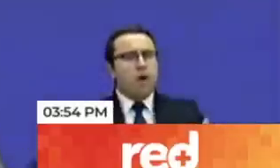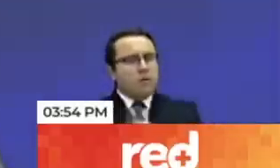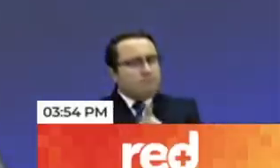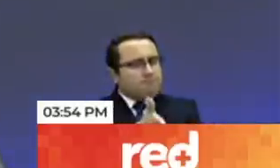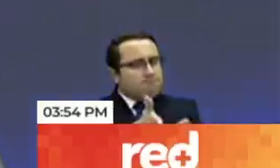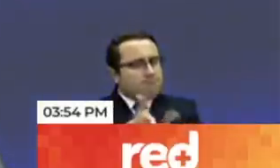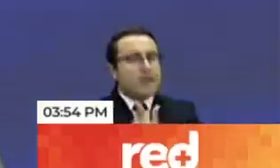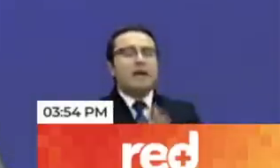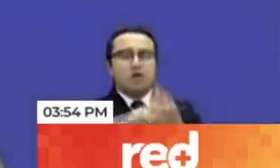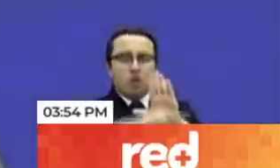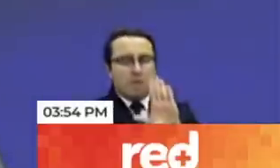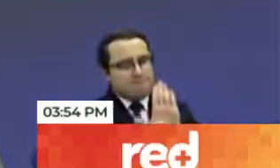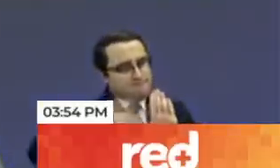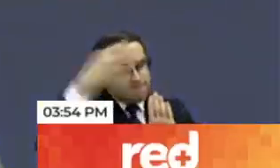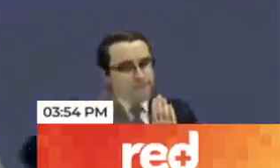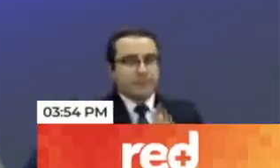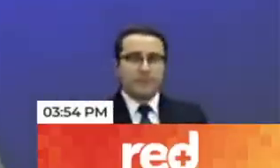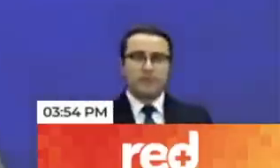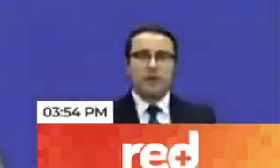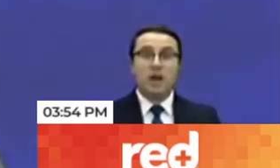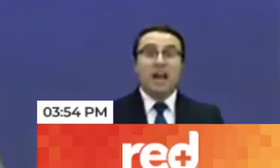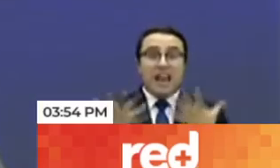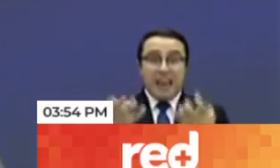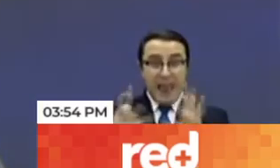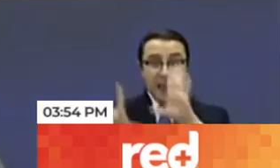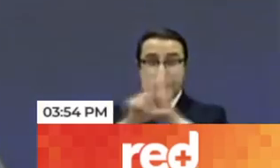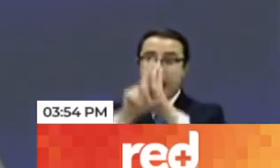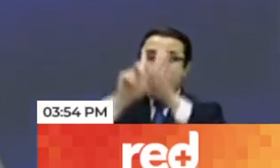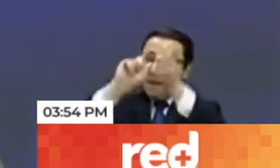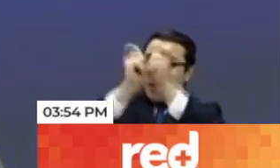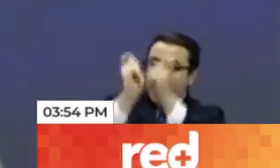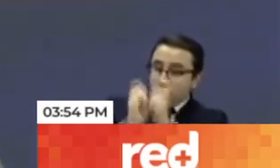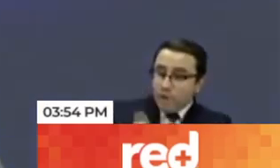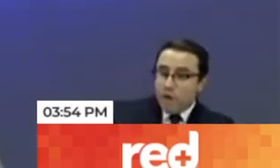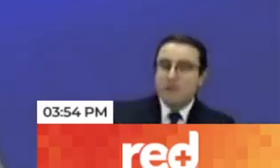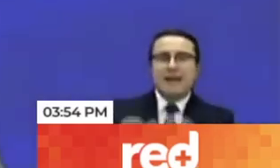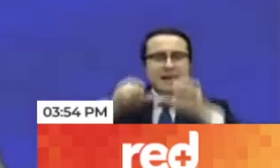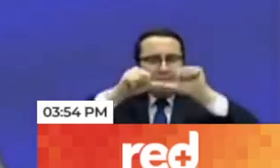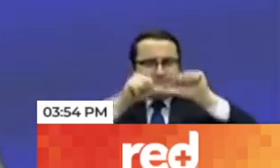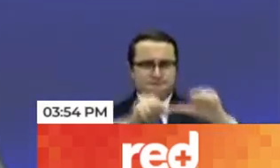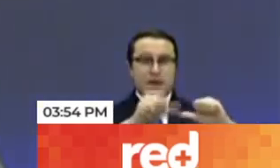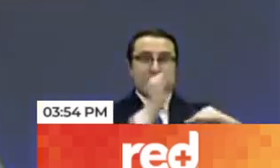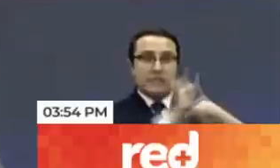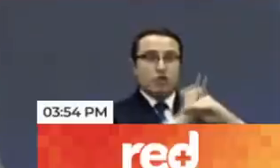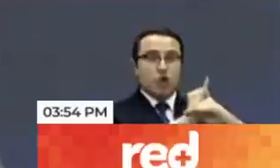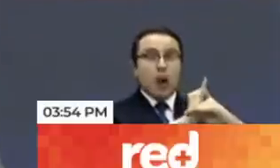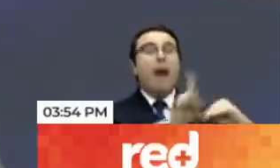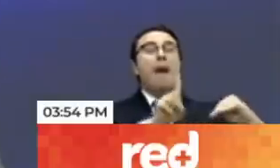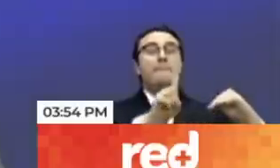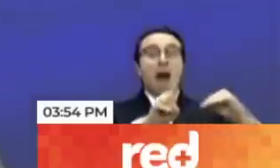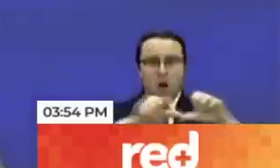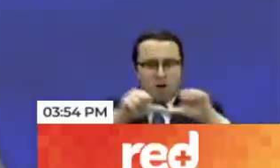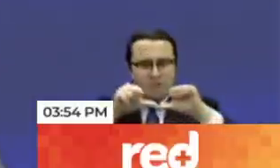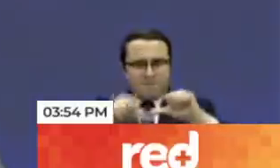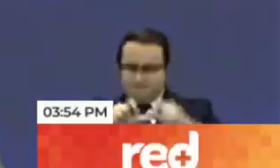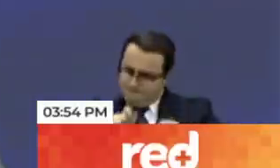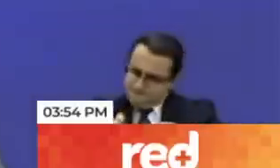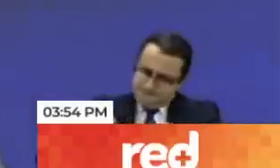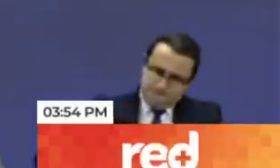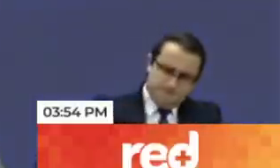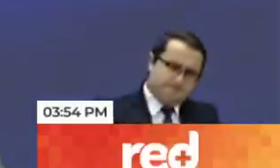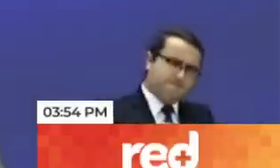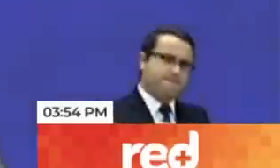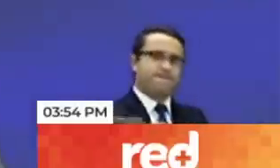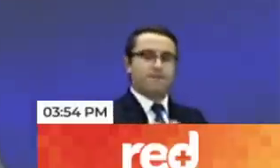Unas reformas que garanticen la institucionalidad, pero que garanticen también el cambio verdadero. Unas reformas que canalicen el